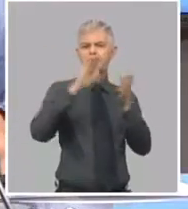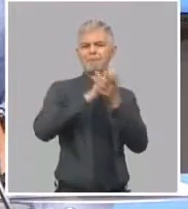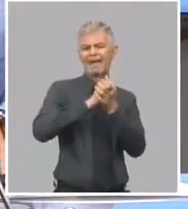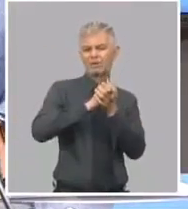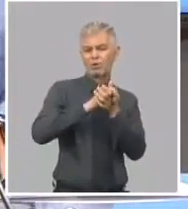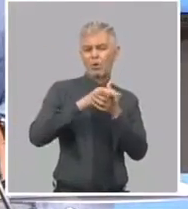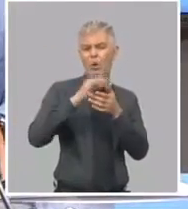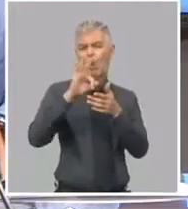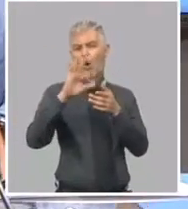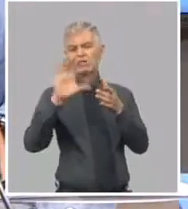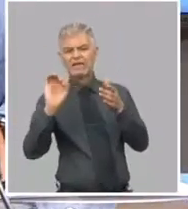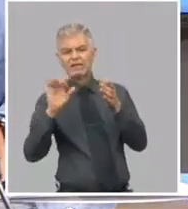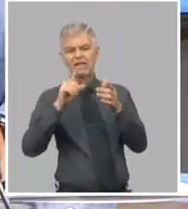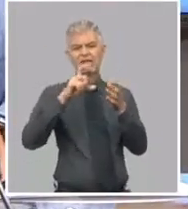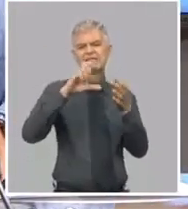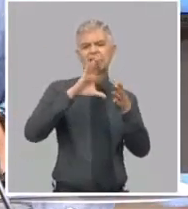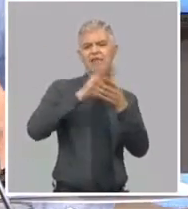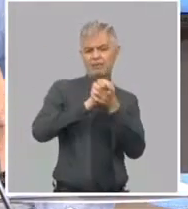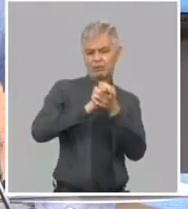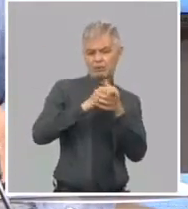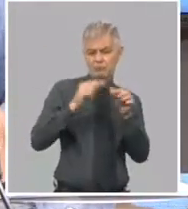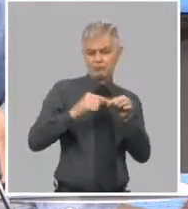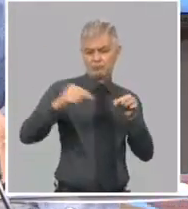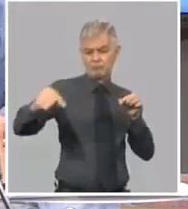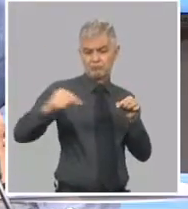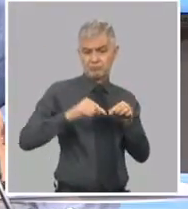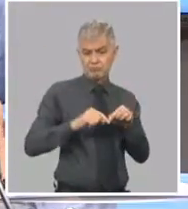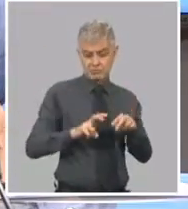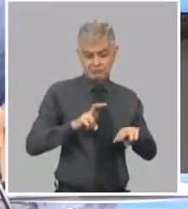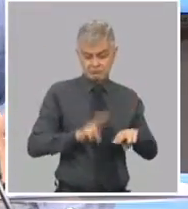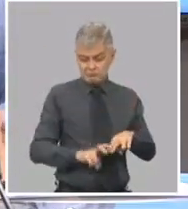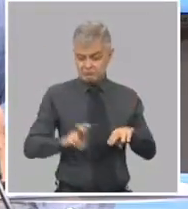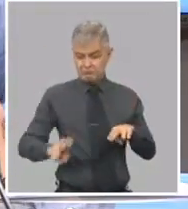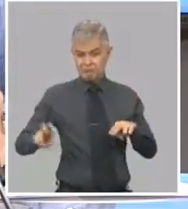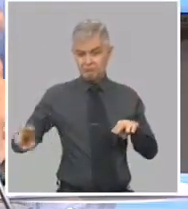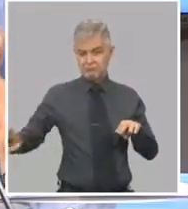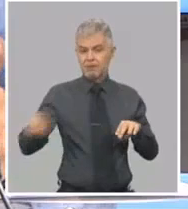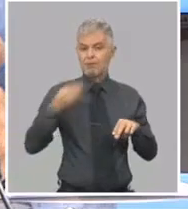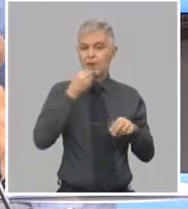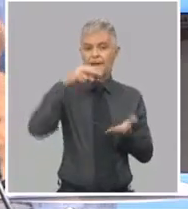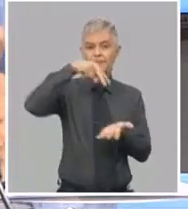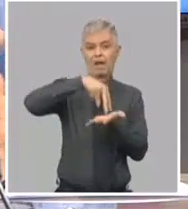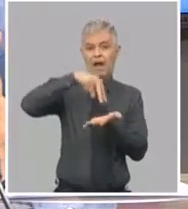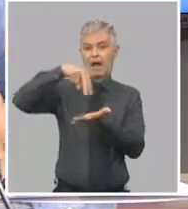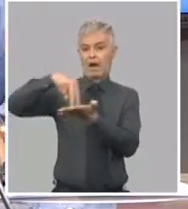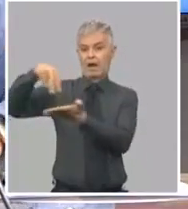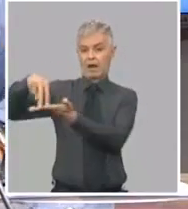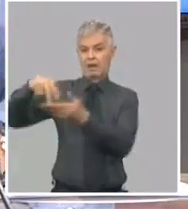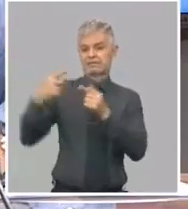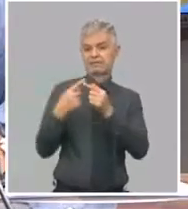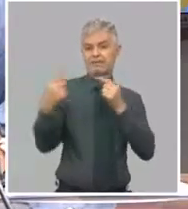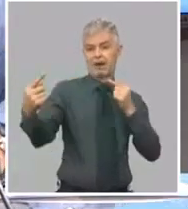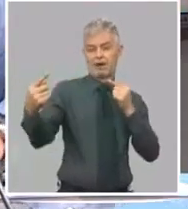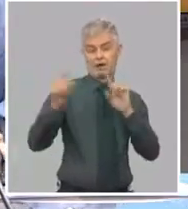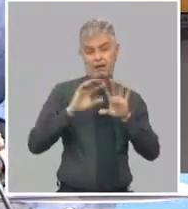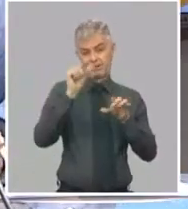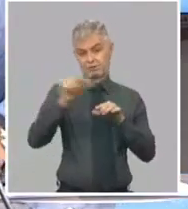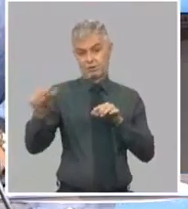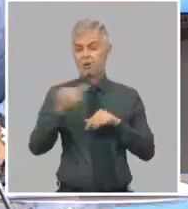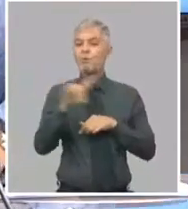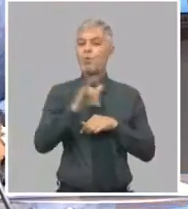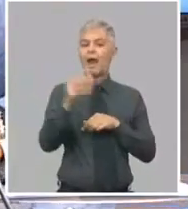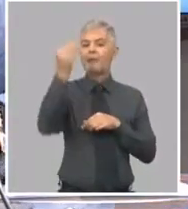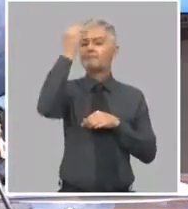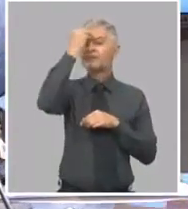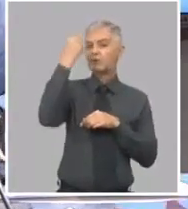un metro entre pasajeros estamos trabajando también con el completamiento de los inspectores en las paradas porque hay algo que los inspectores